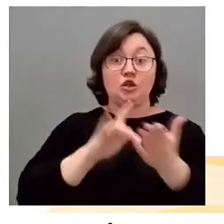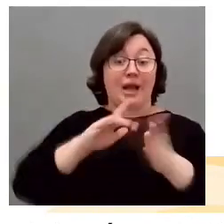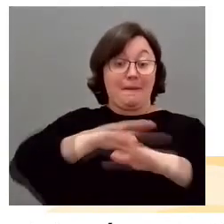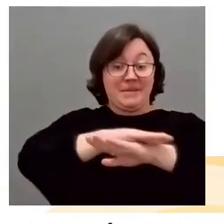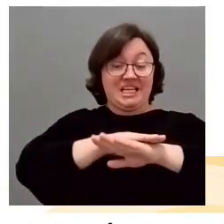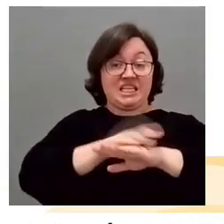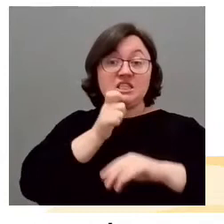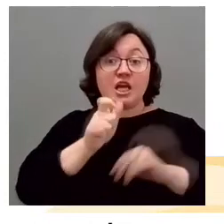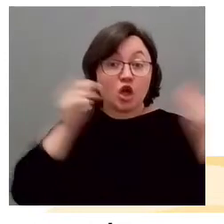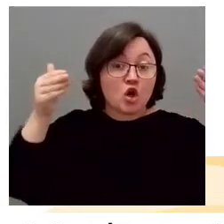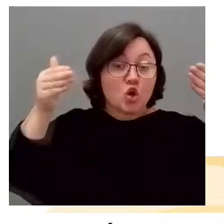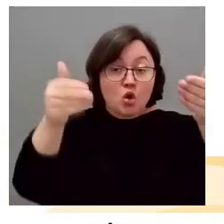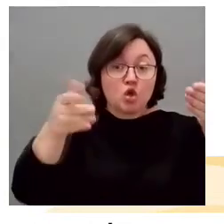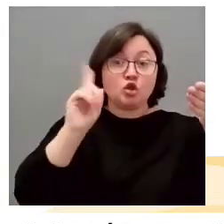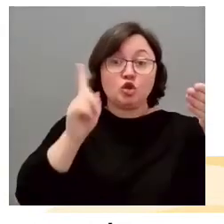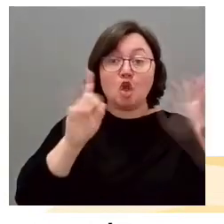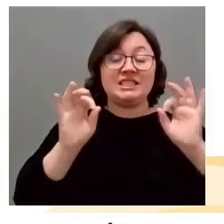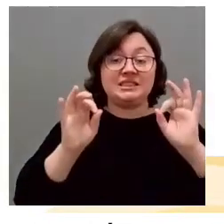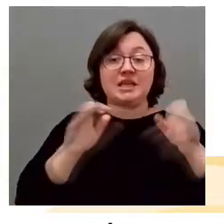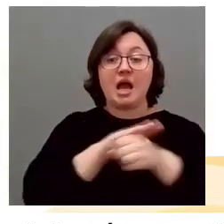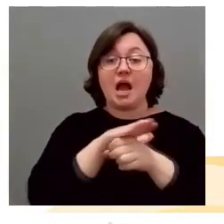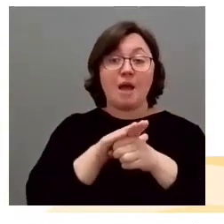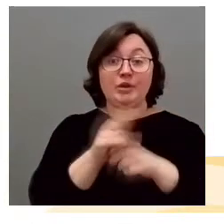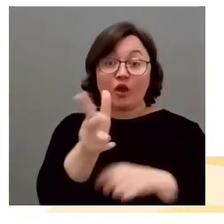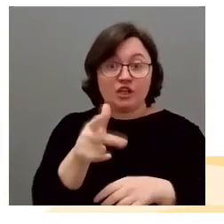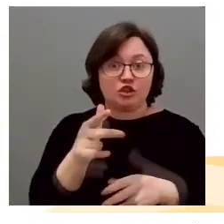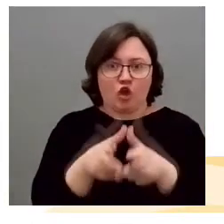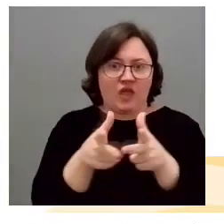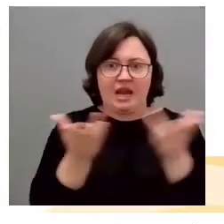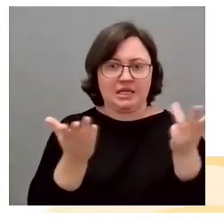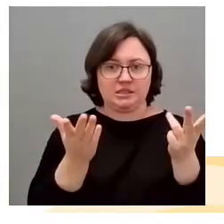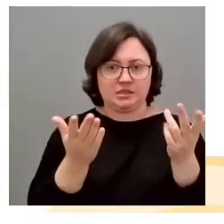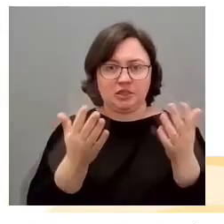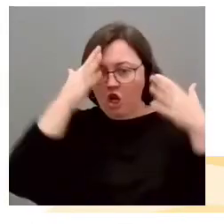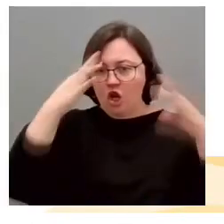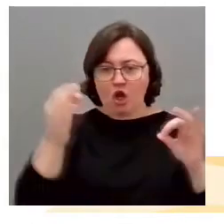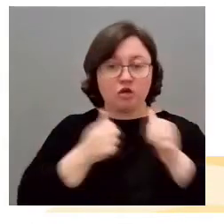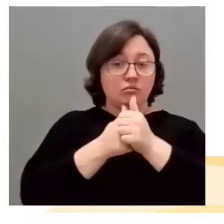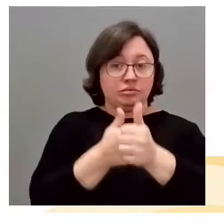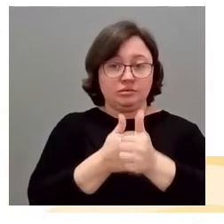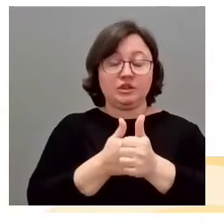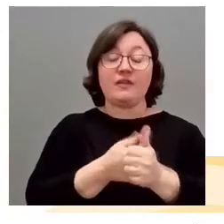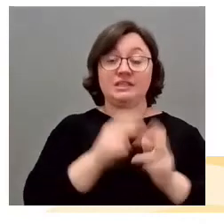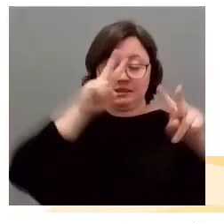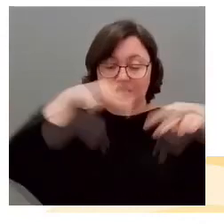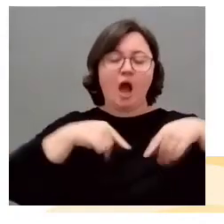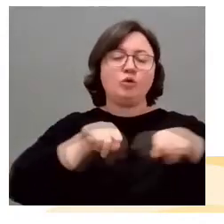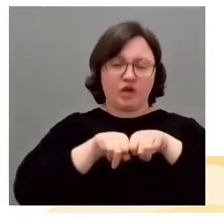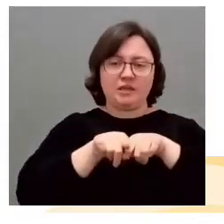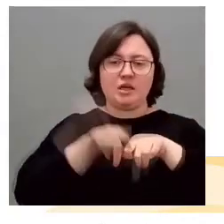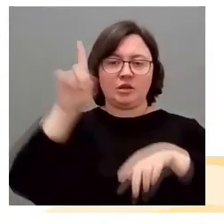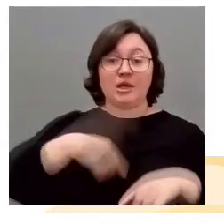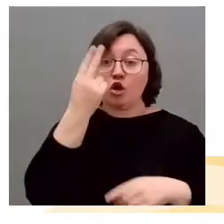que se centra única y exclusivamente en el ámbito de los derechos sociales. Y aquí, en este sentido, también hay que ser autocríticos y adquirir compromisos,